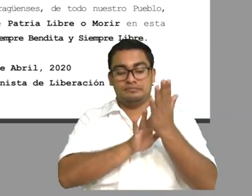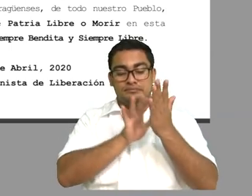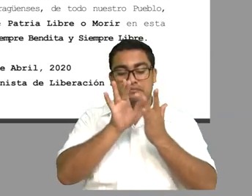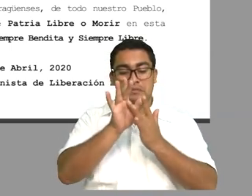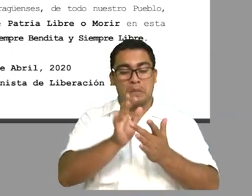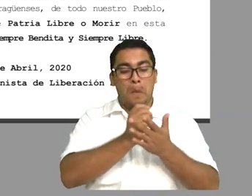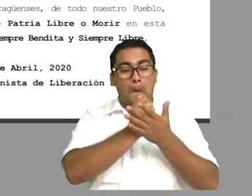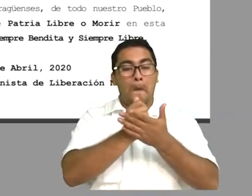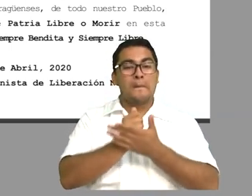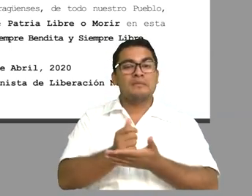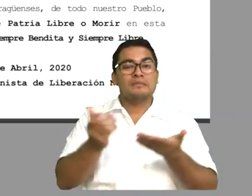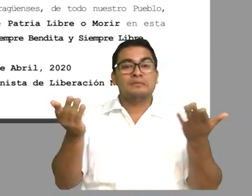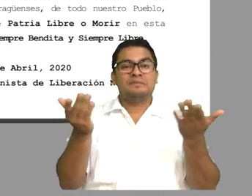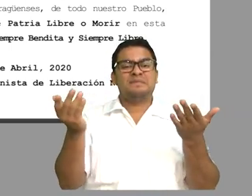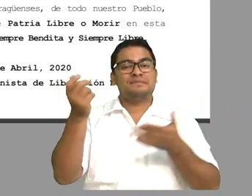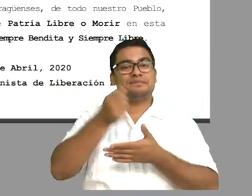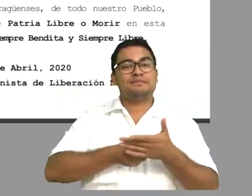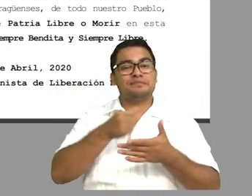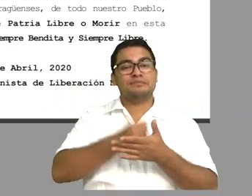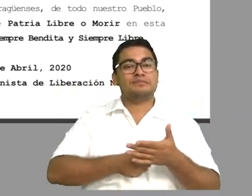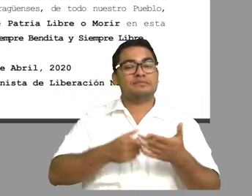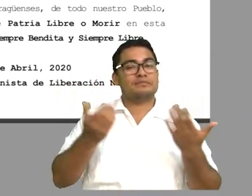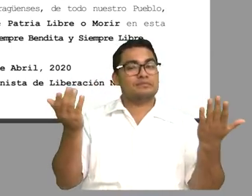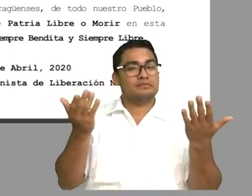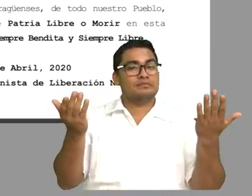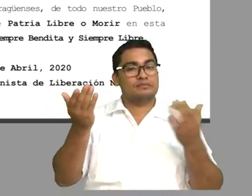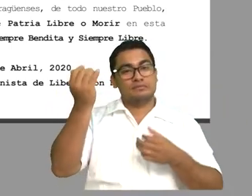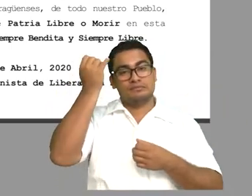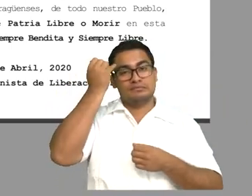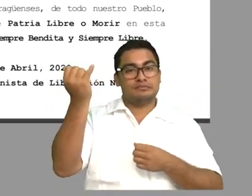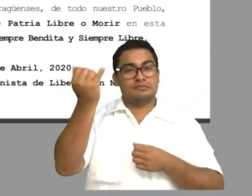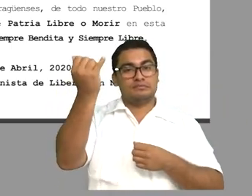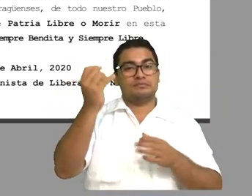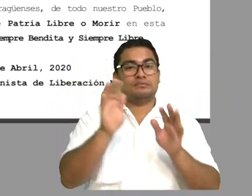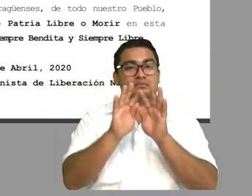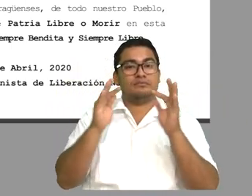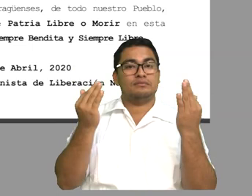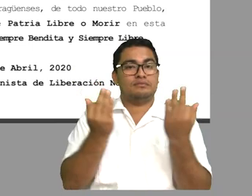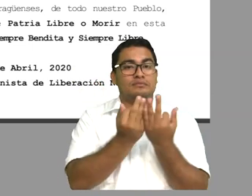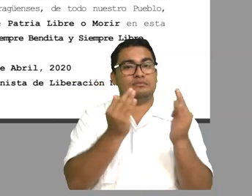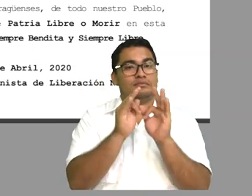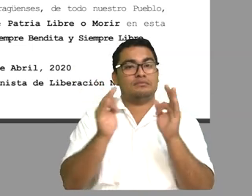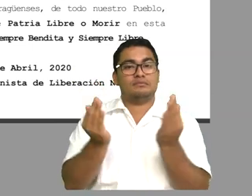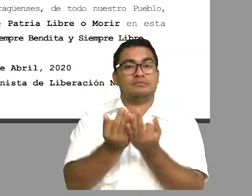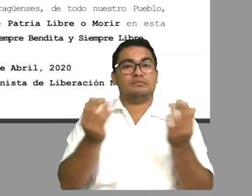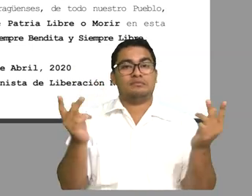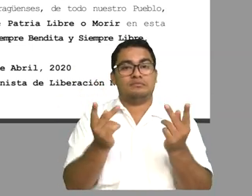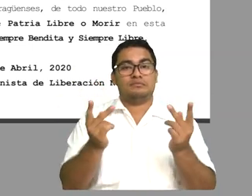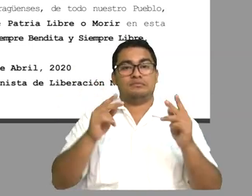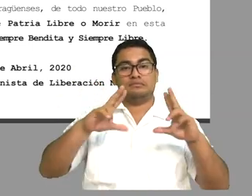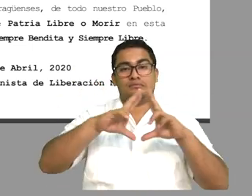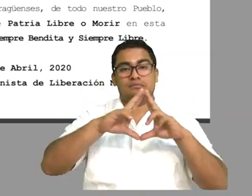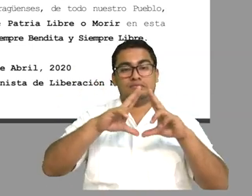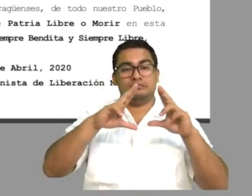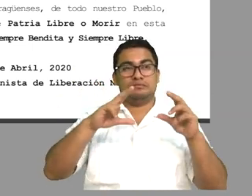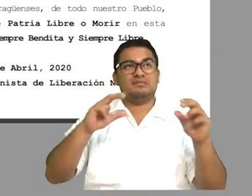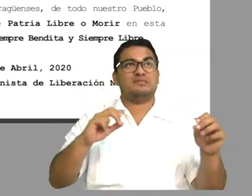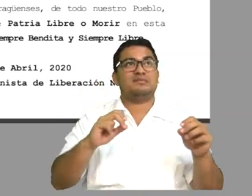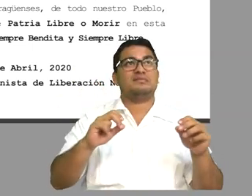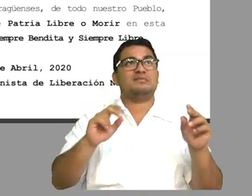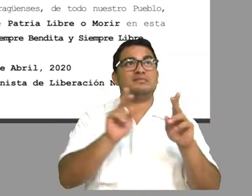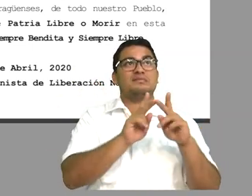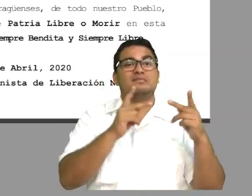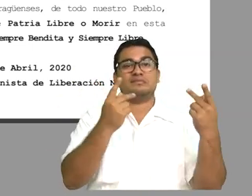batallando en el ideario y los sueños de las familias nicaragüenses, de todo nuestro